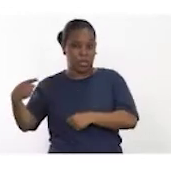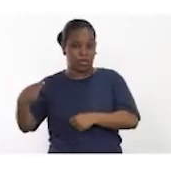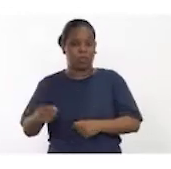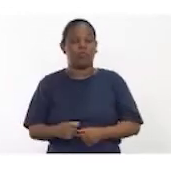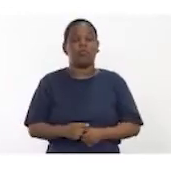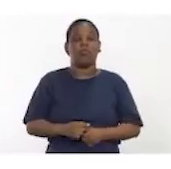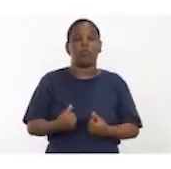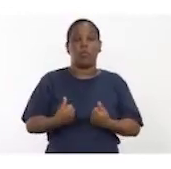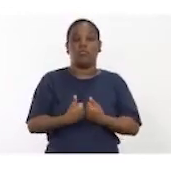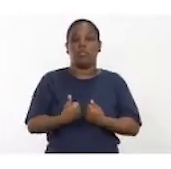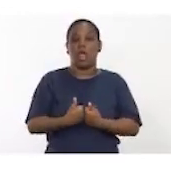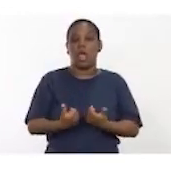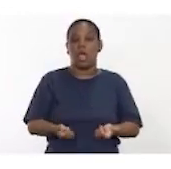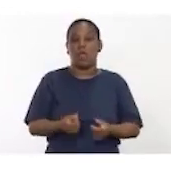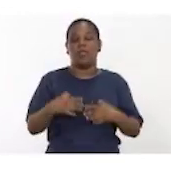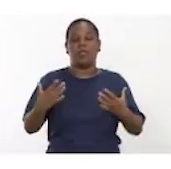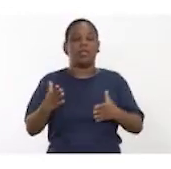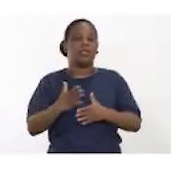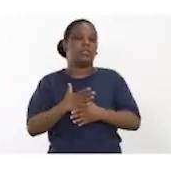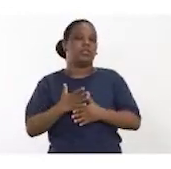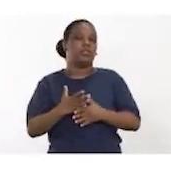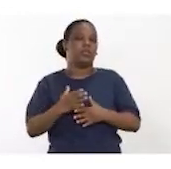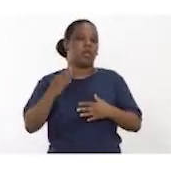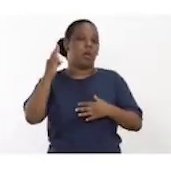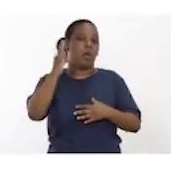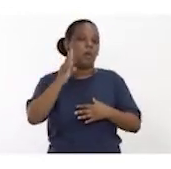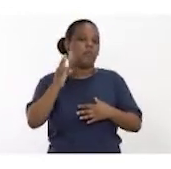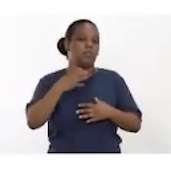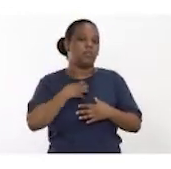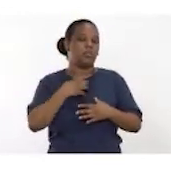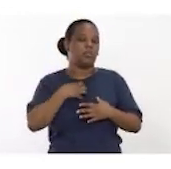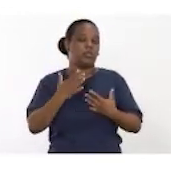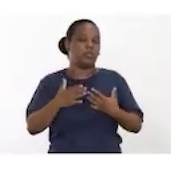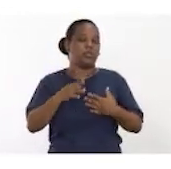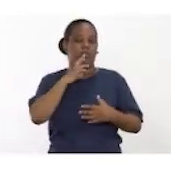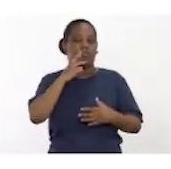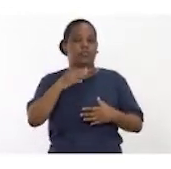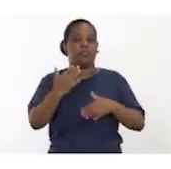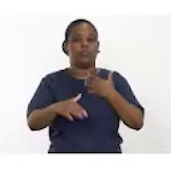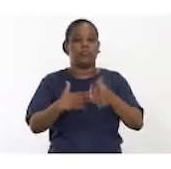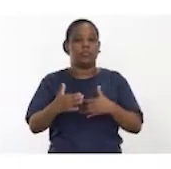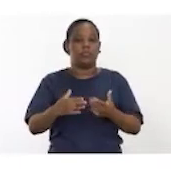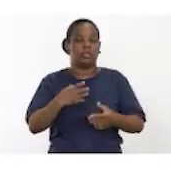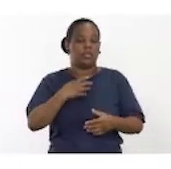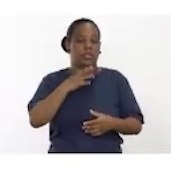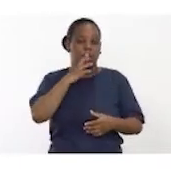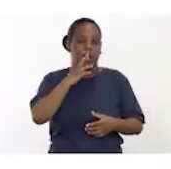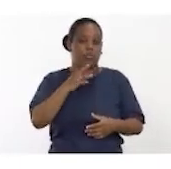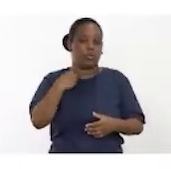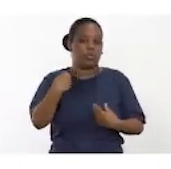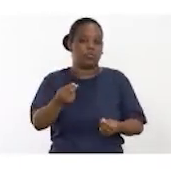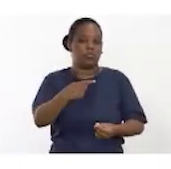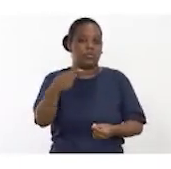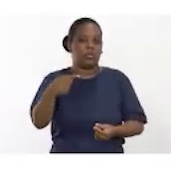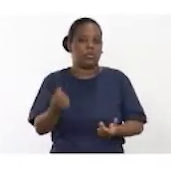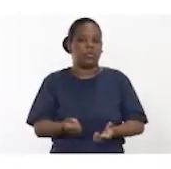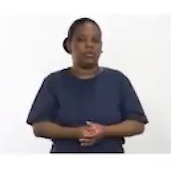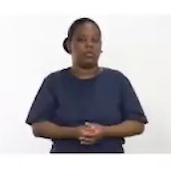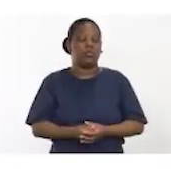negativo. ¿Qué significado físico tiene que en la solución del problema me dé un signo